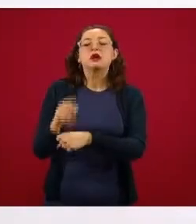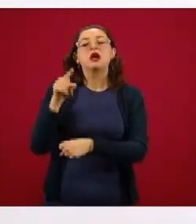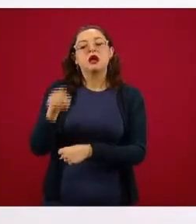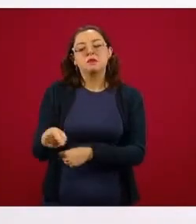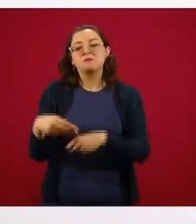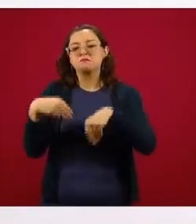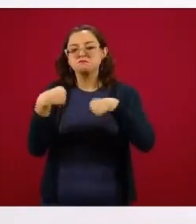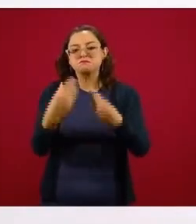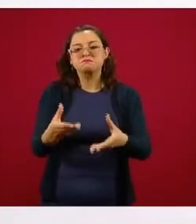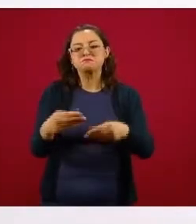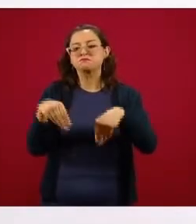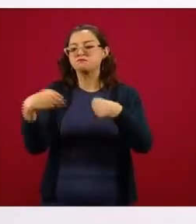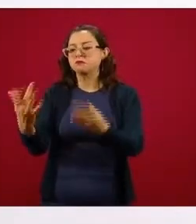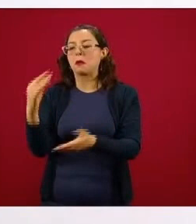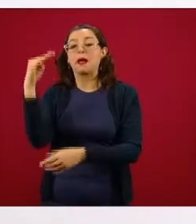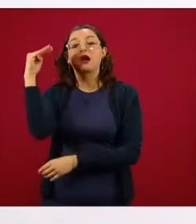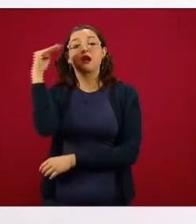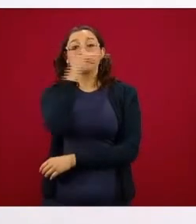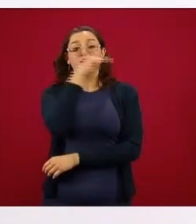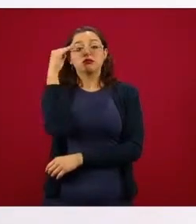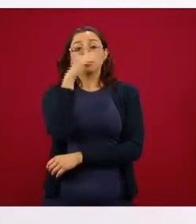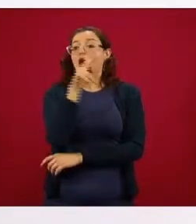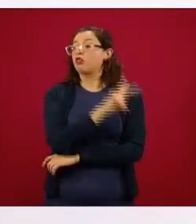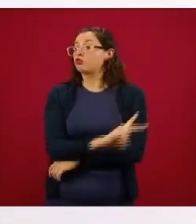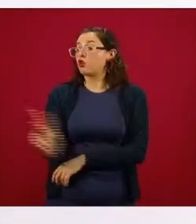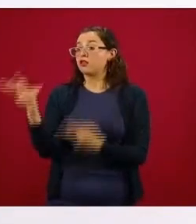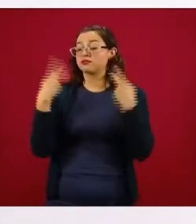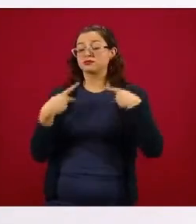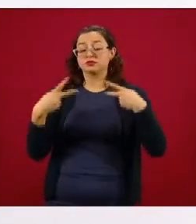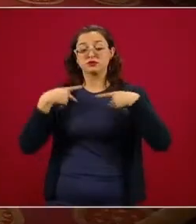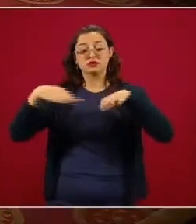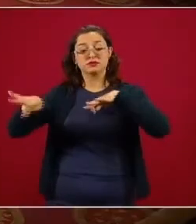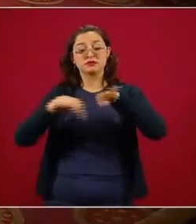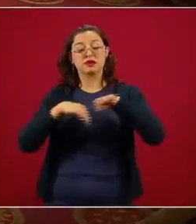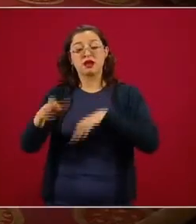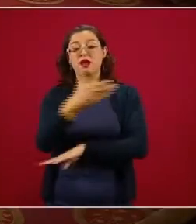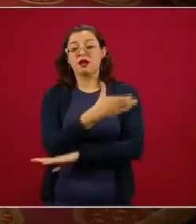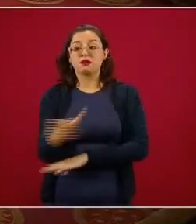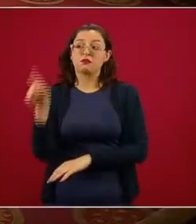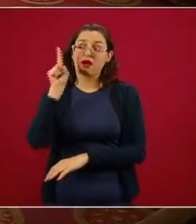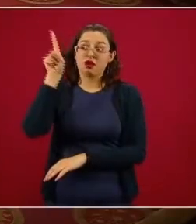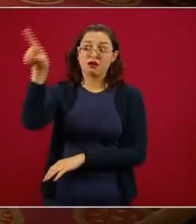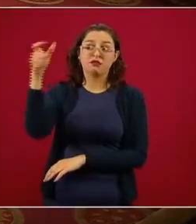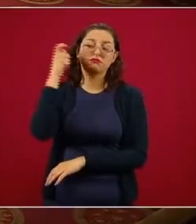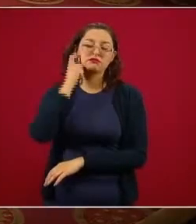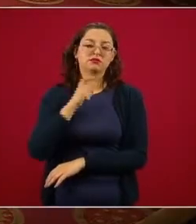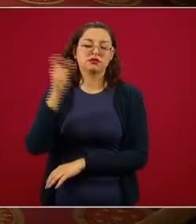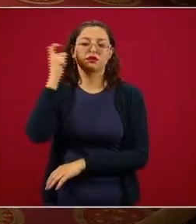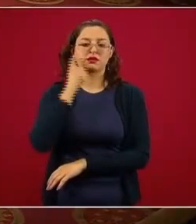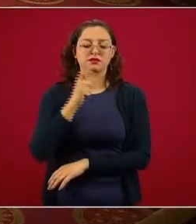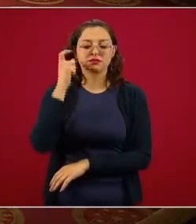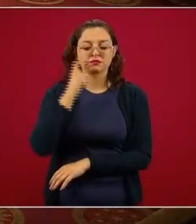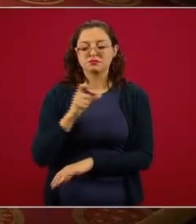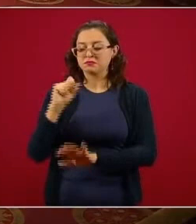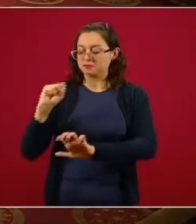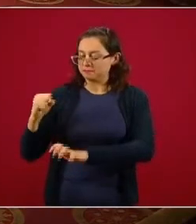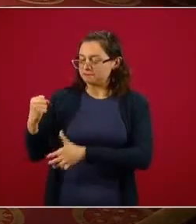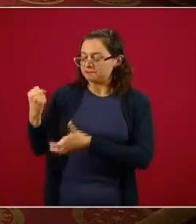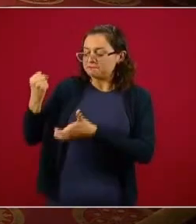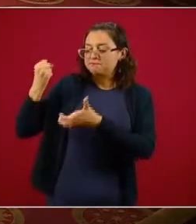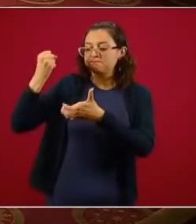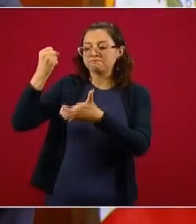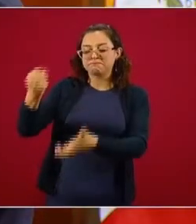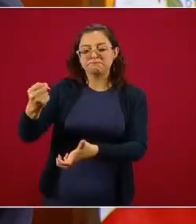productores del estado de Guerrero. En fin, este año la inversión llegará de